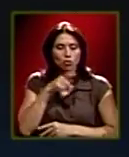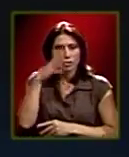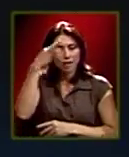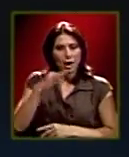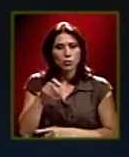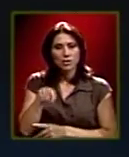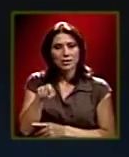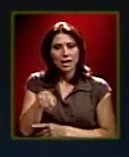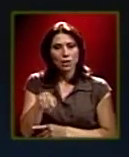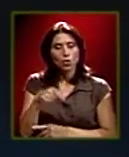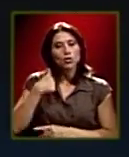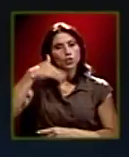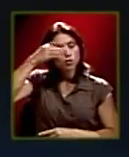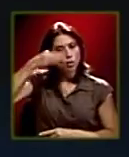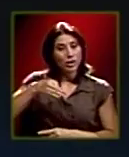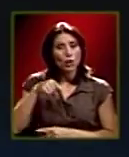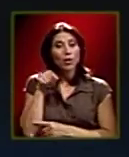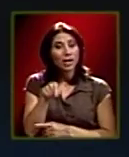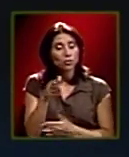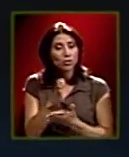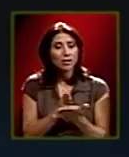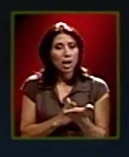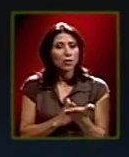es algo de la discusión.